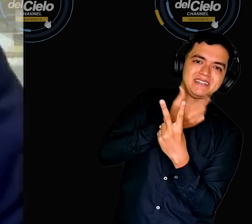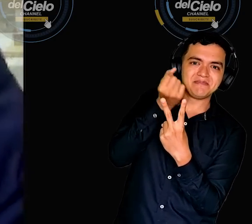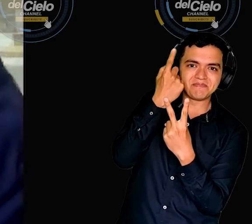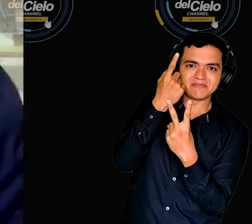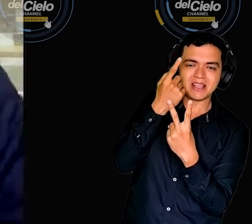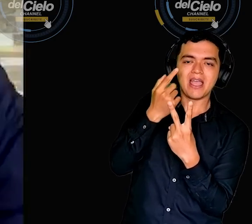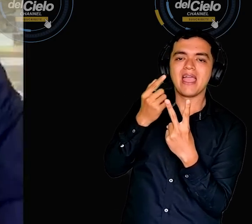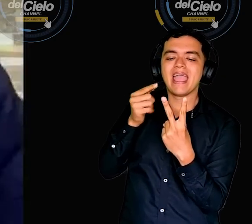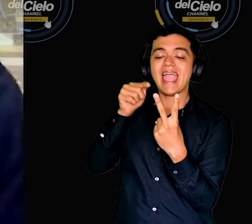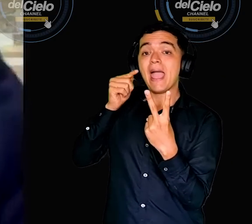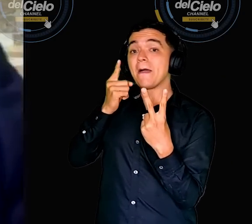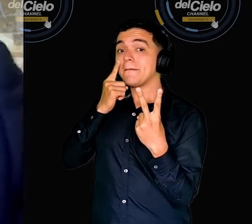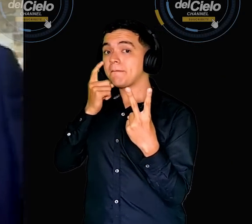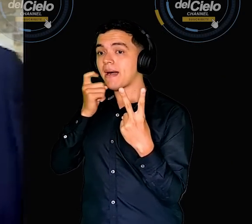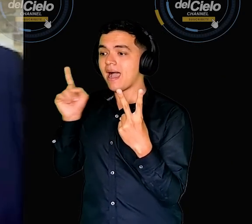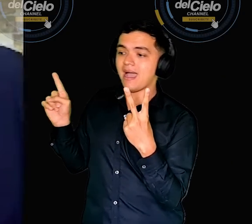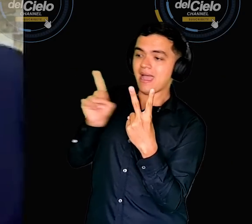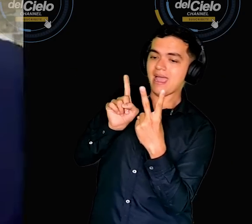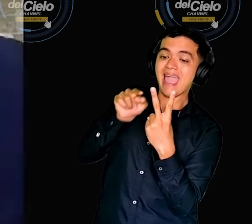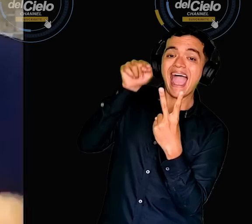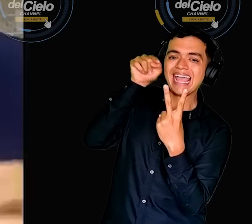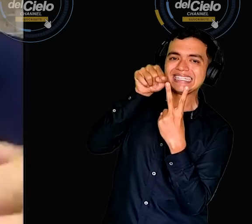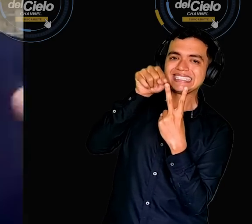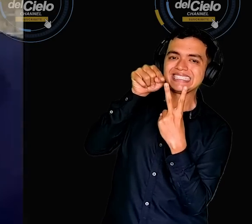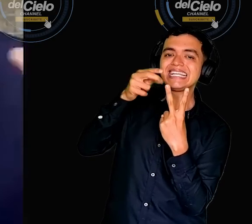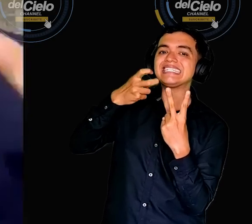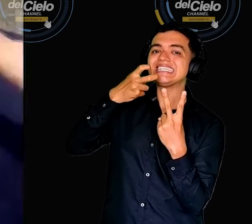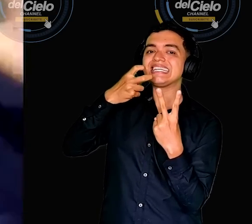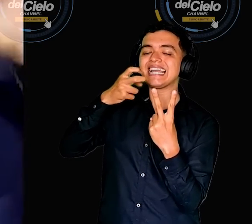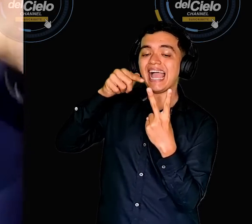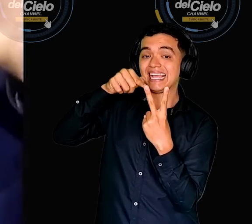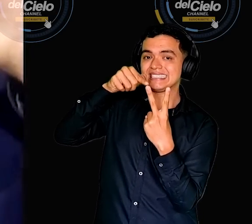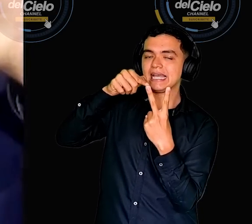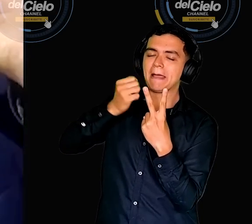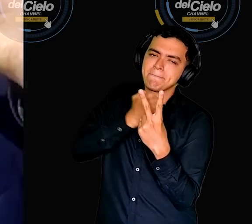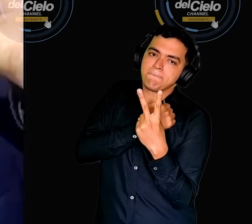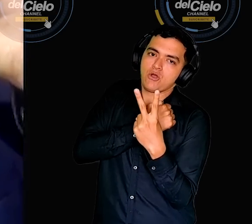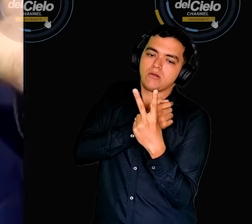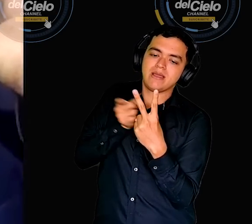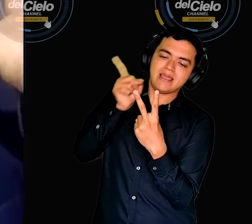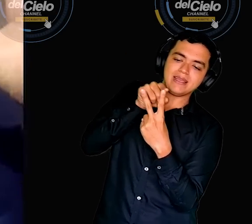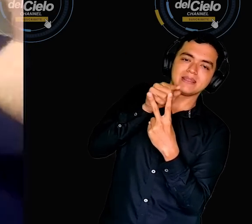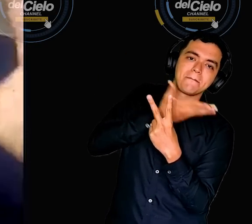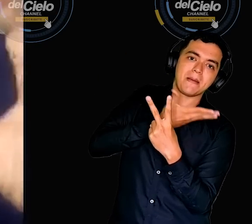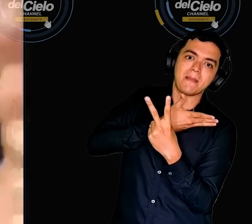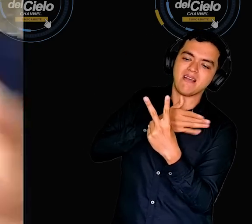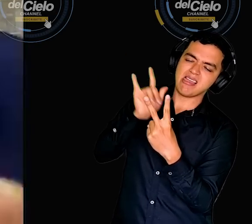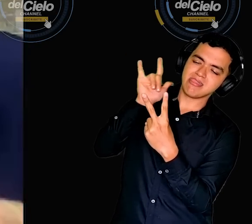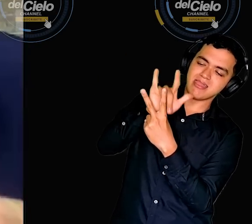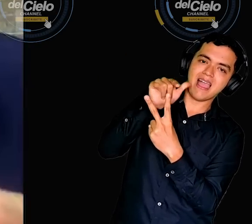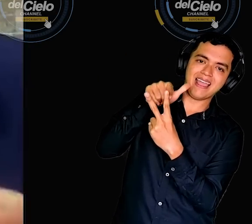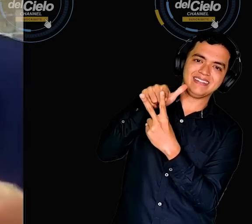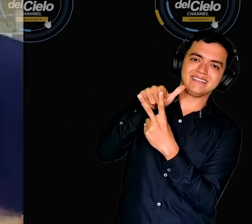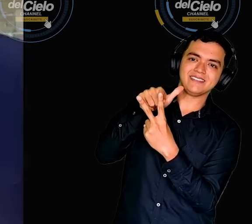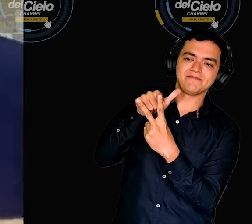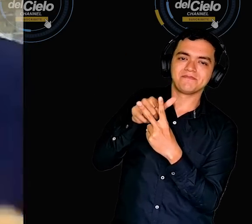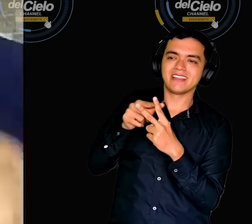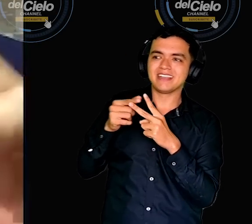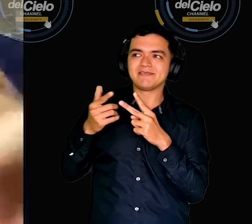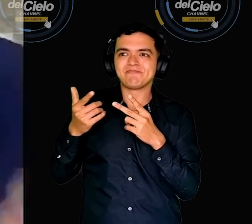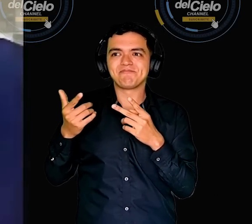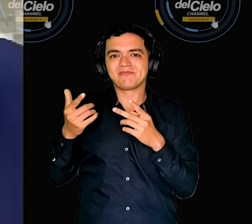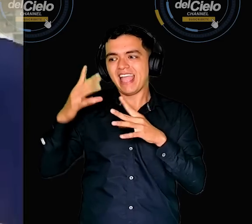etc. Eso me da la impresión a mí que sembró en esa familia una manera de